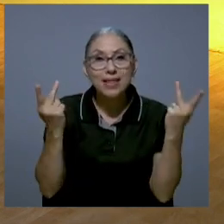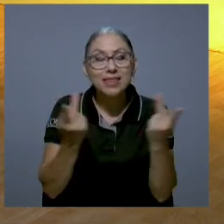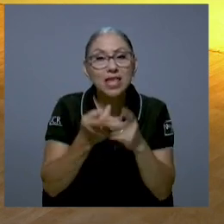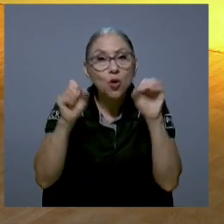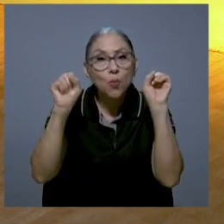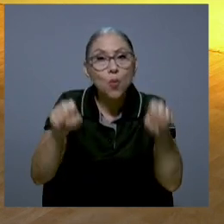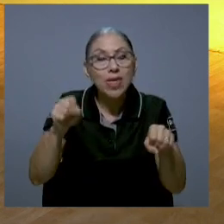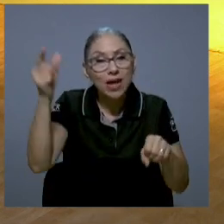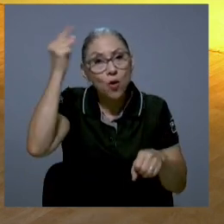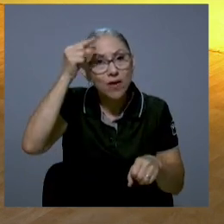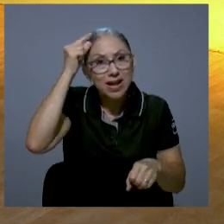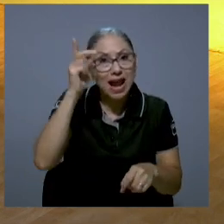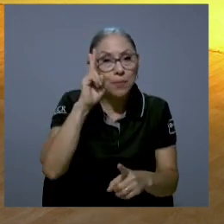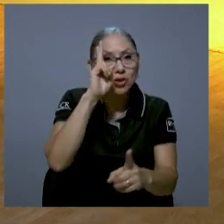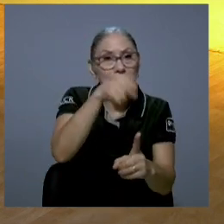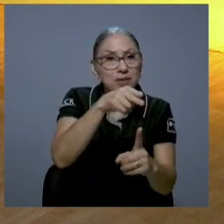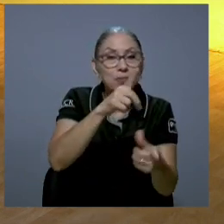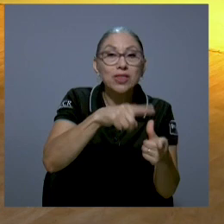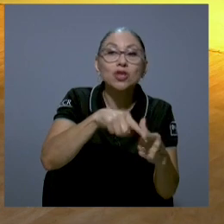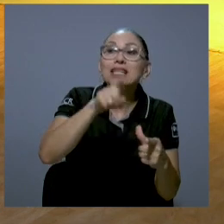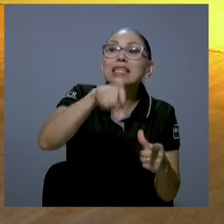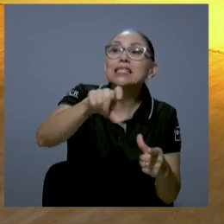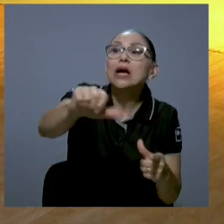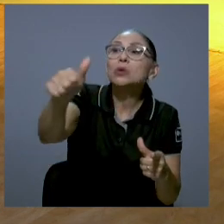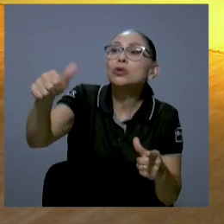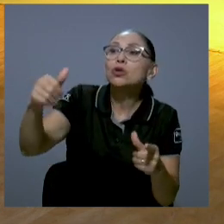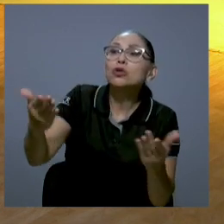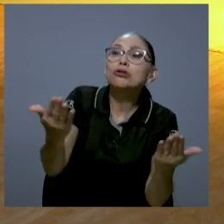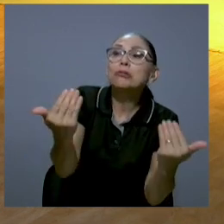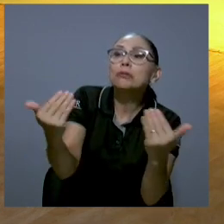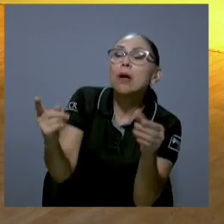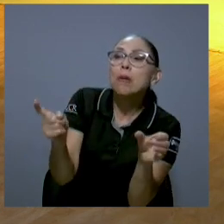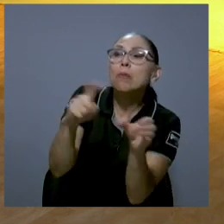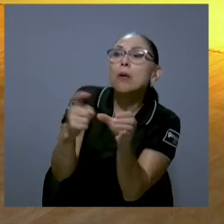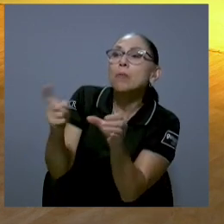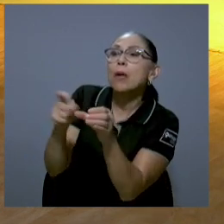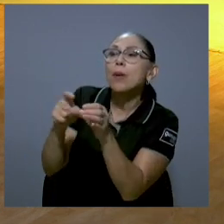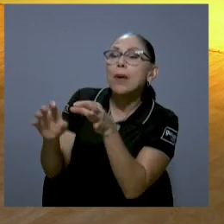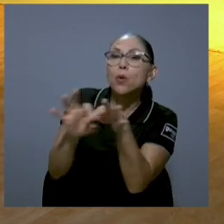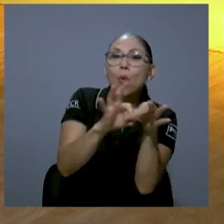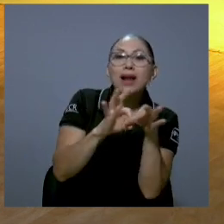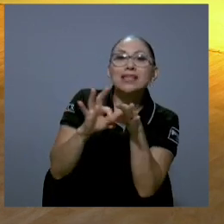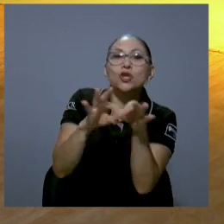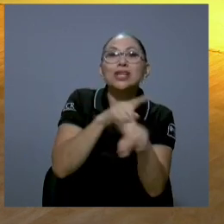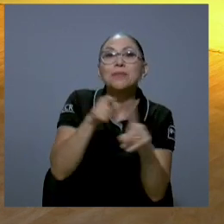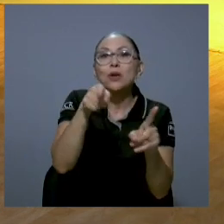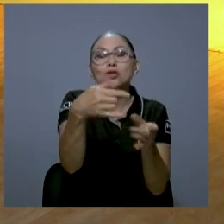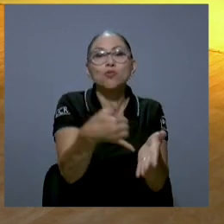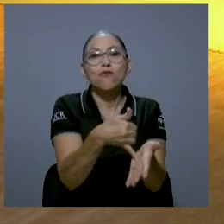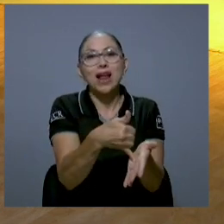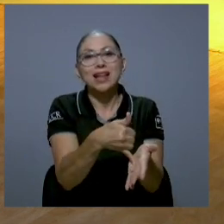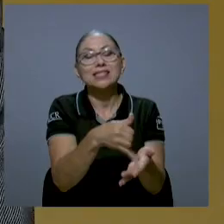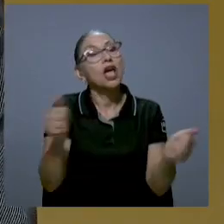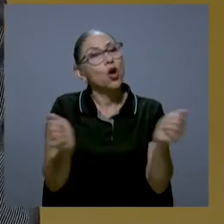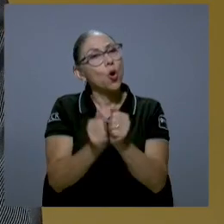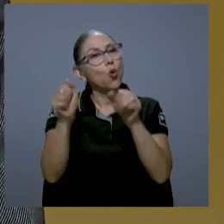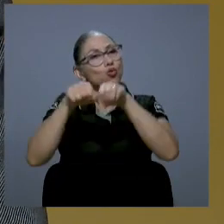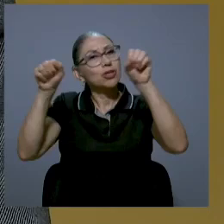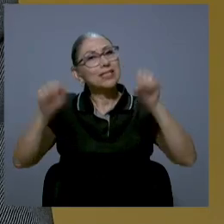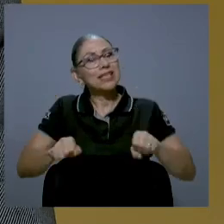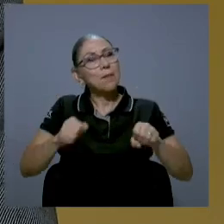mismo, por lo tanto hay que vivir en coaliciones, pues las coaliciones son muy frágiles. Entonces, con un sistema